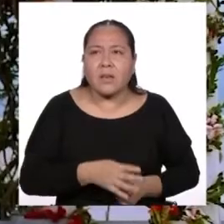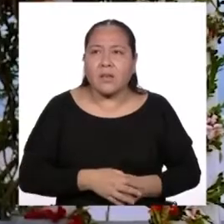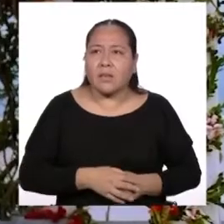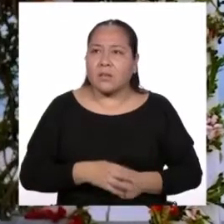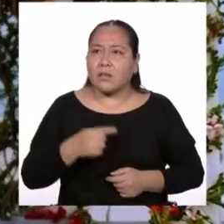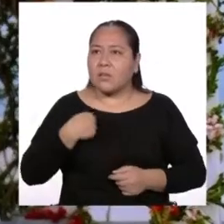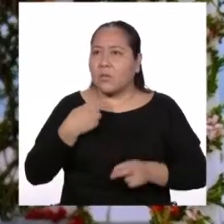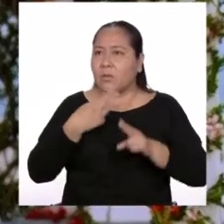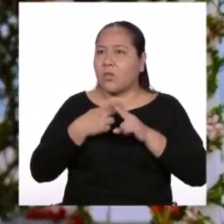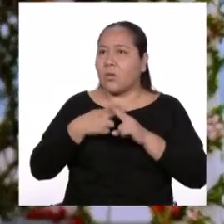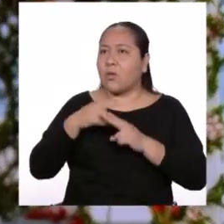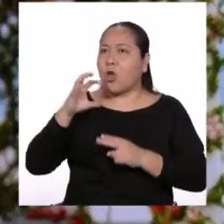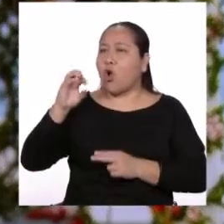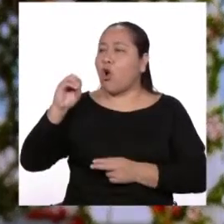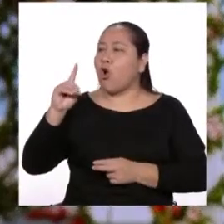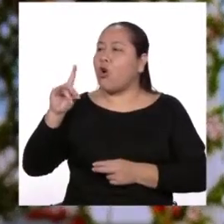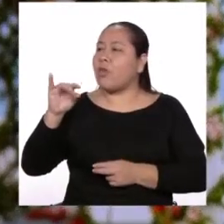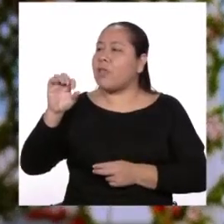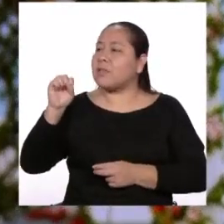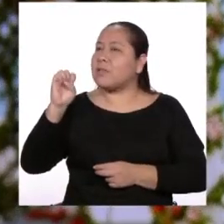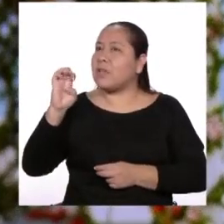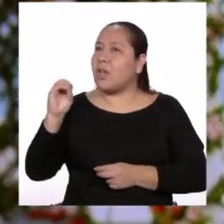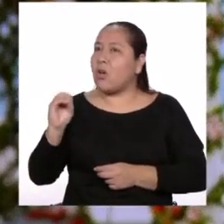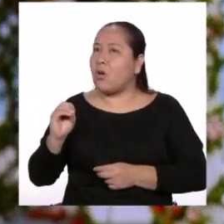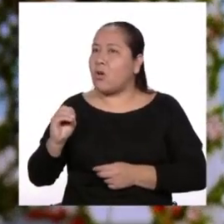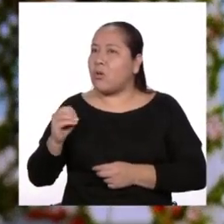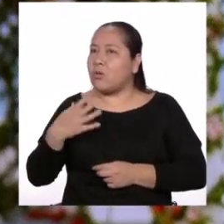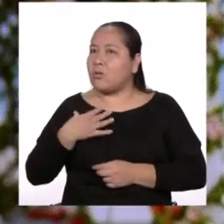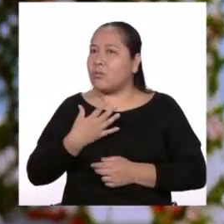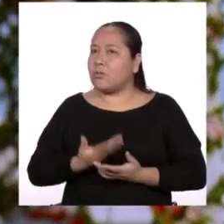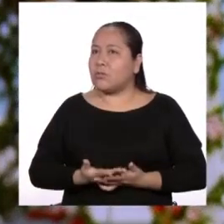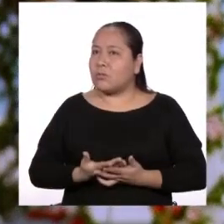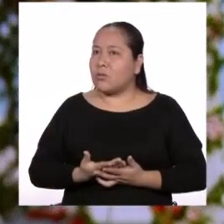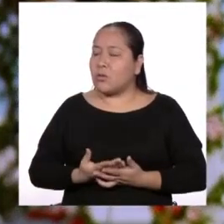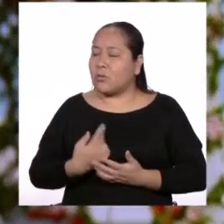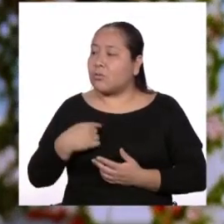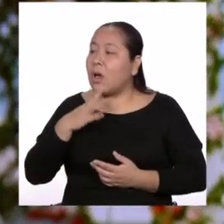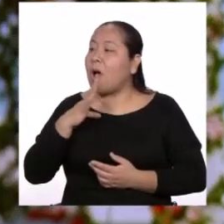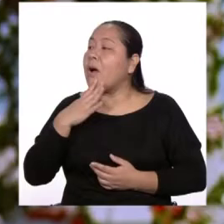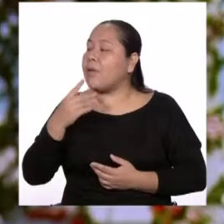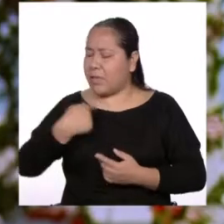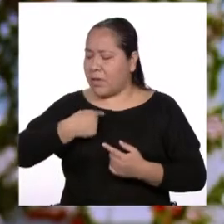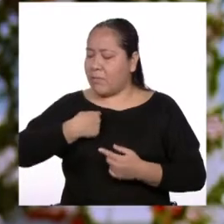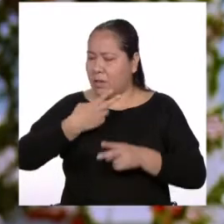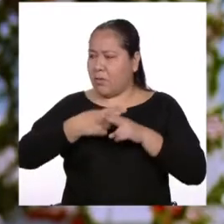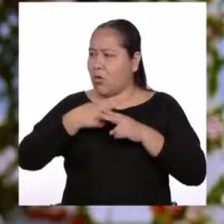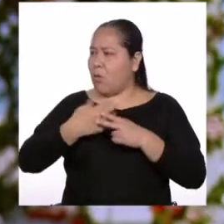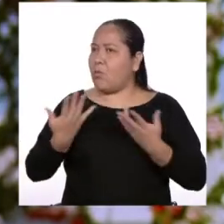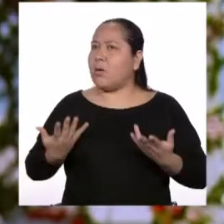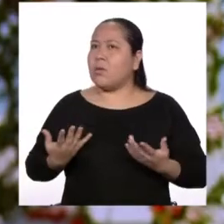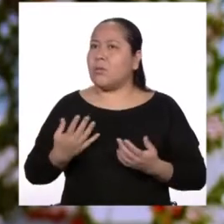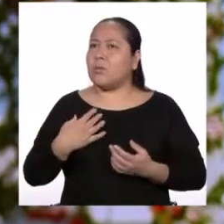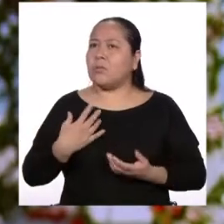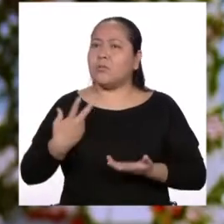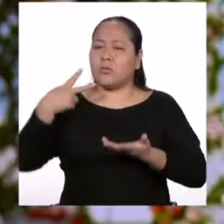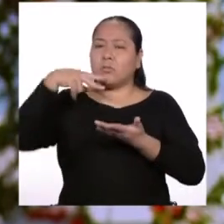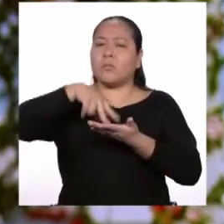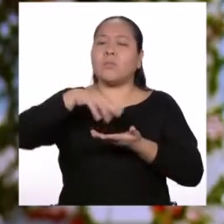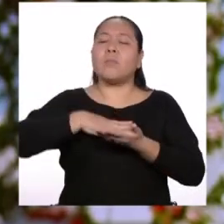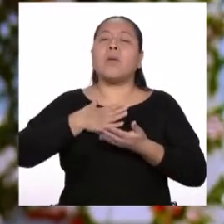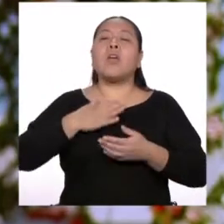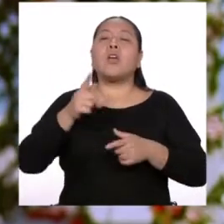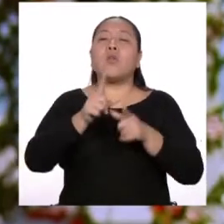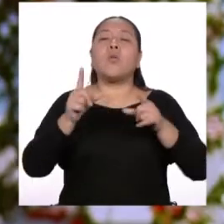Soy Odiseo, hijo de Laertes, el que está en boca de los hombres por toda clase de trampas. Habito en Ítaca, hermosa